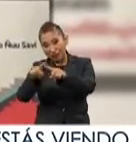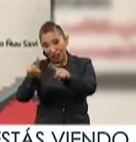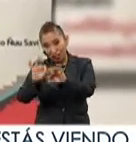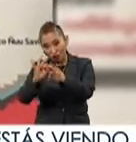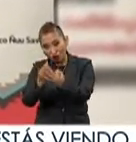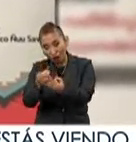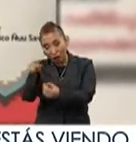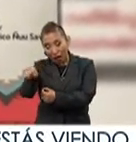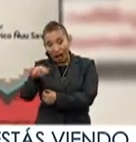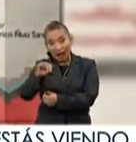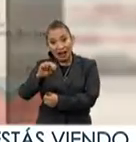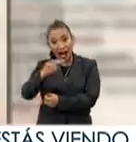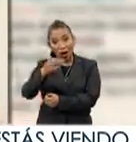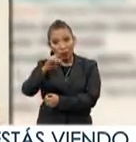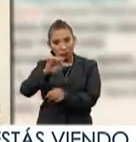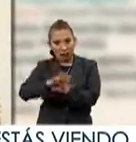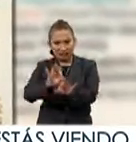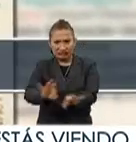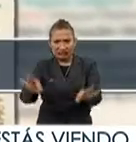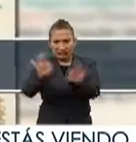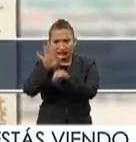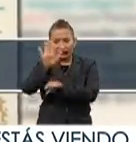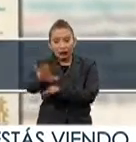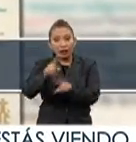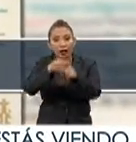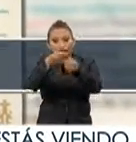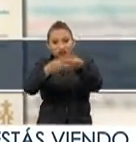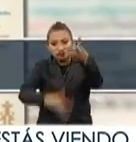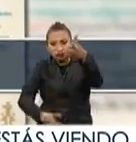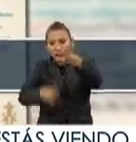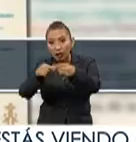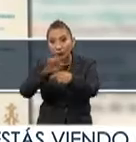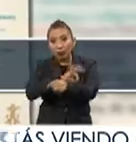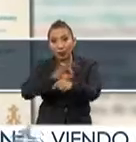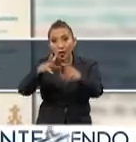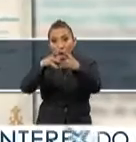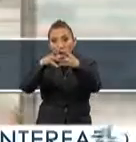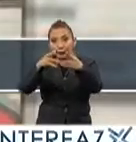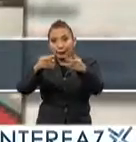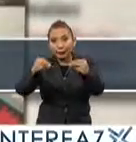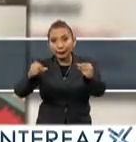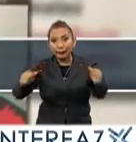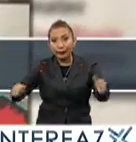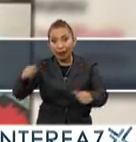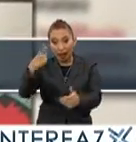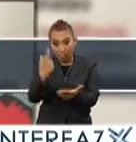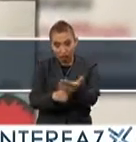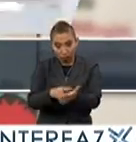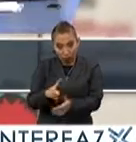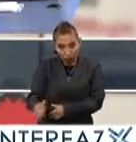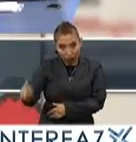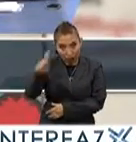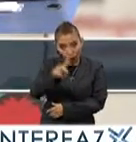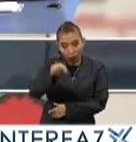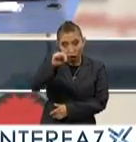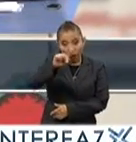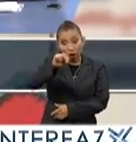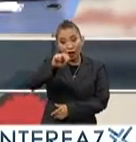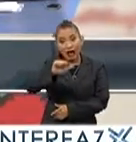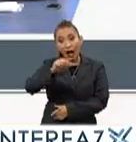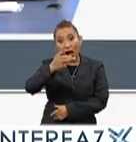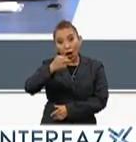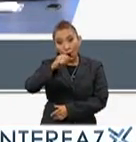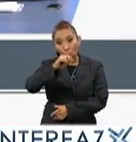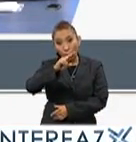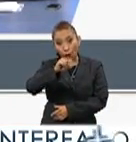es una de las lenguas más vitales, tiene variantes en riesgo de desaparición. Dentro de los pueblos originarios, ¿el náhuatl es el que más se